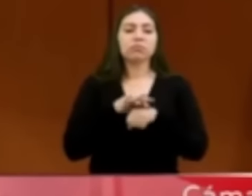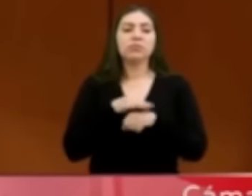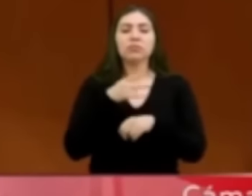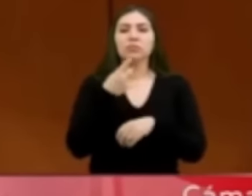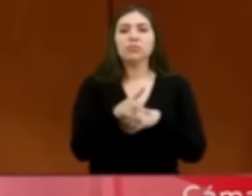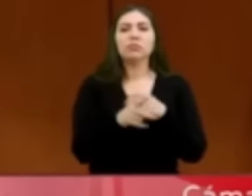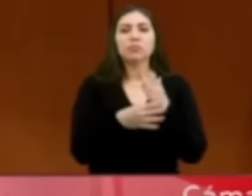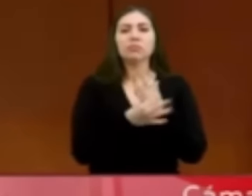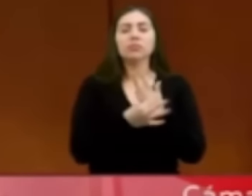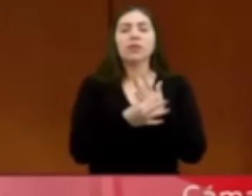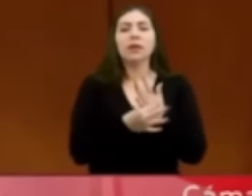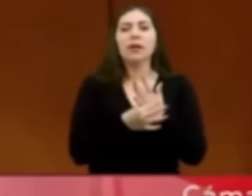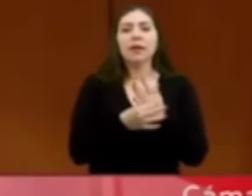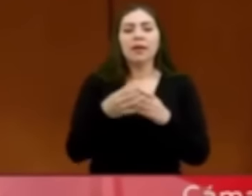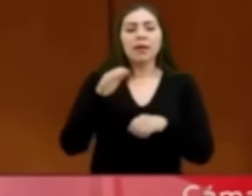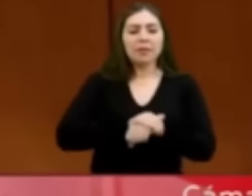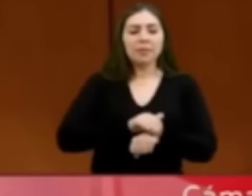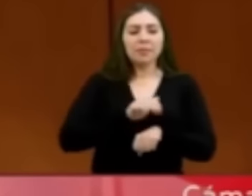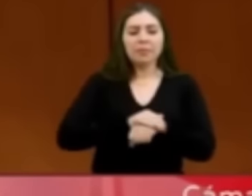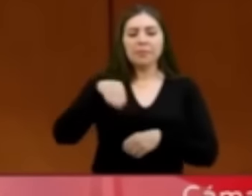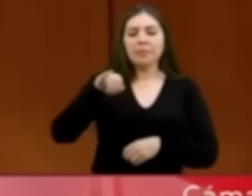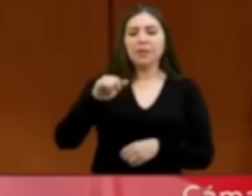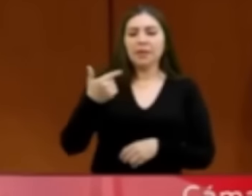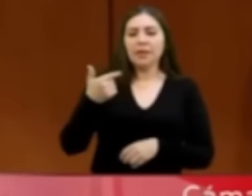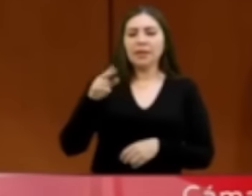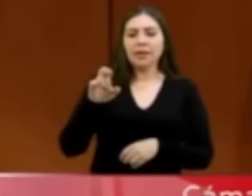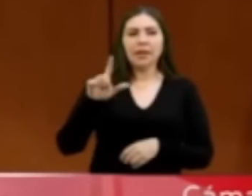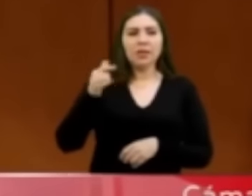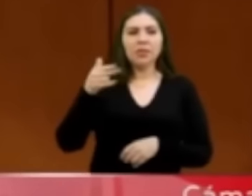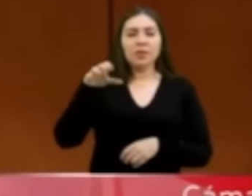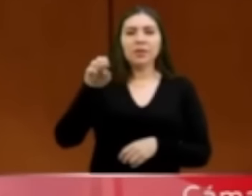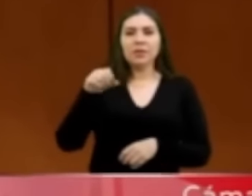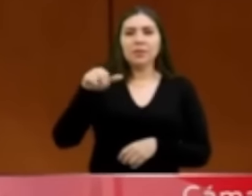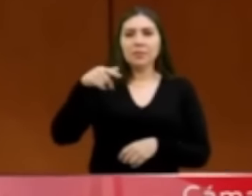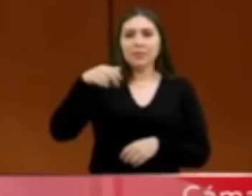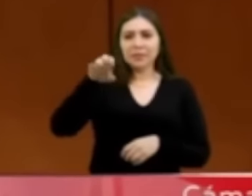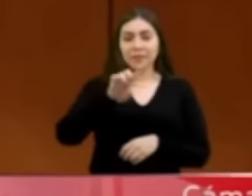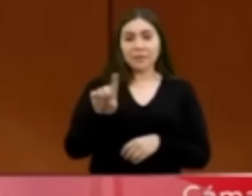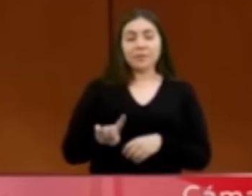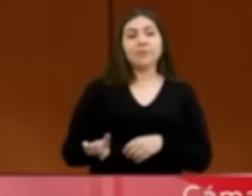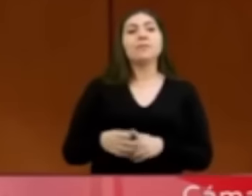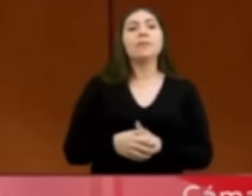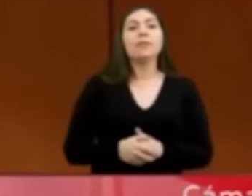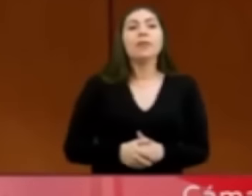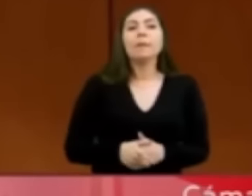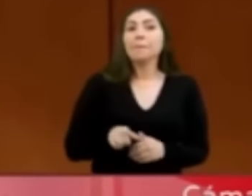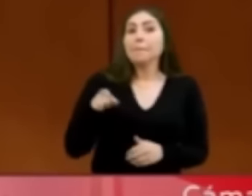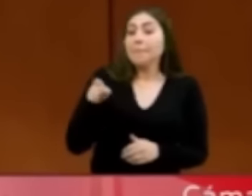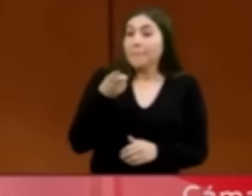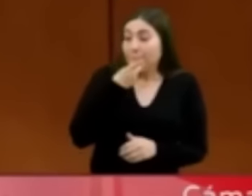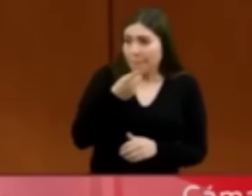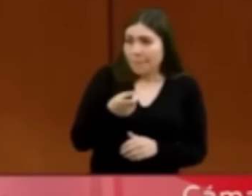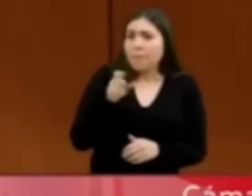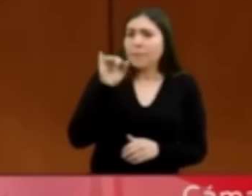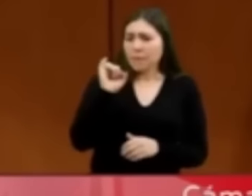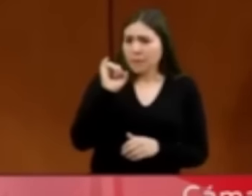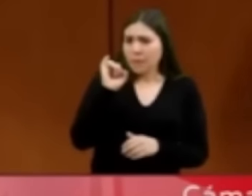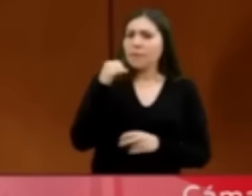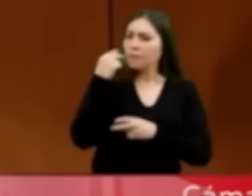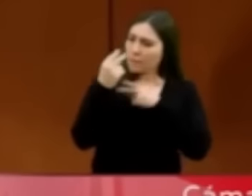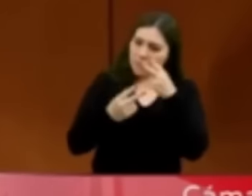de nuestro amigo Miguel Ángel Yunes Márquez diciendo que estaría presente y votando en